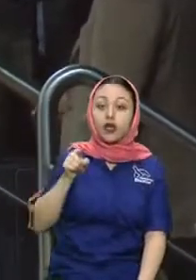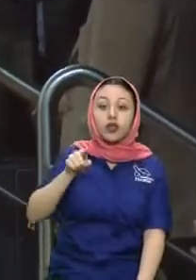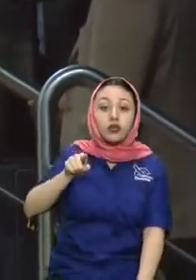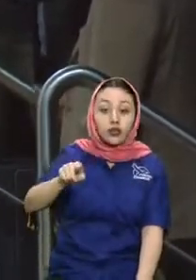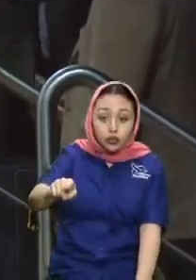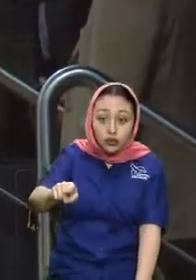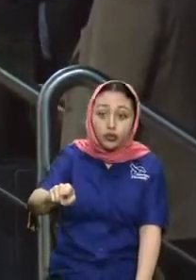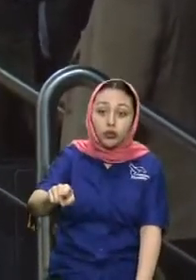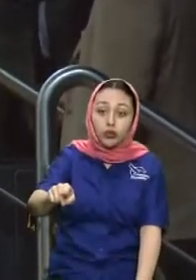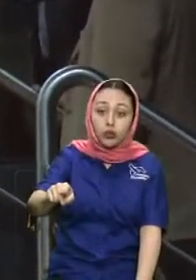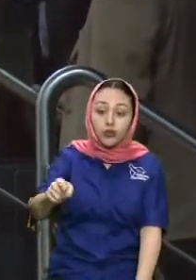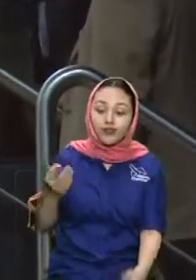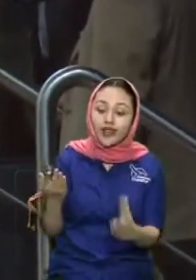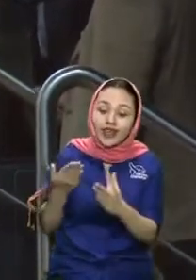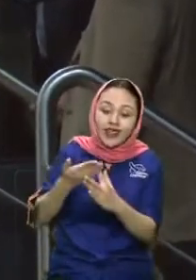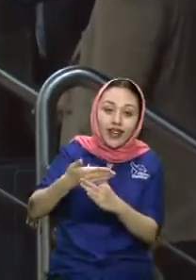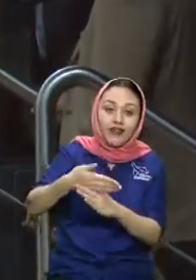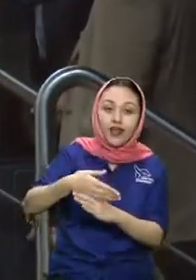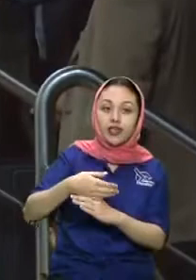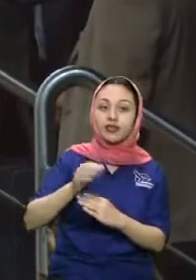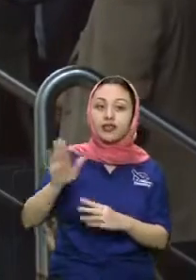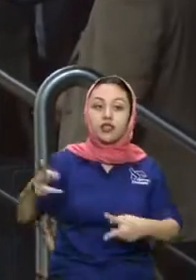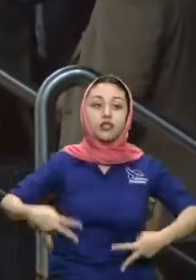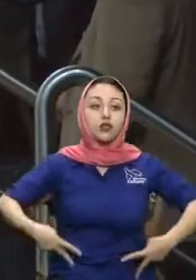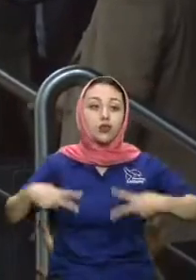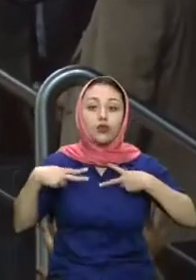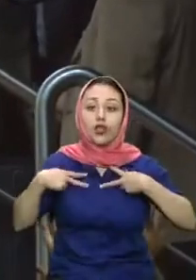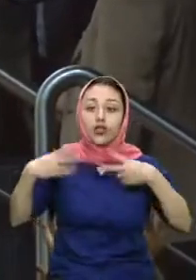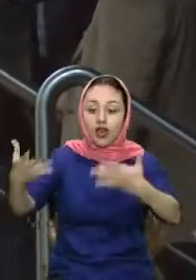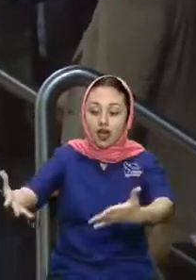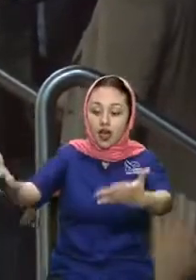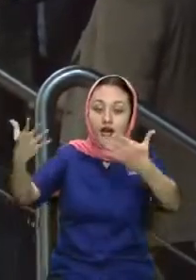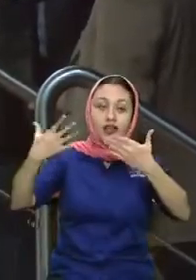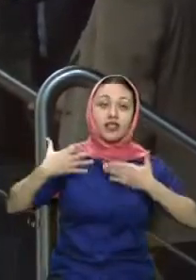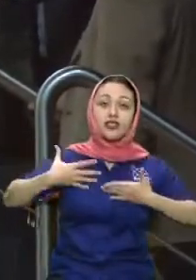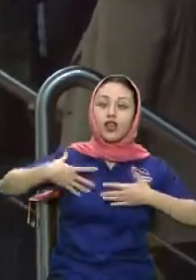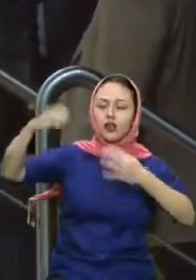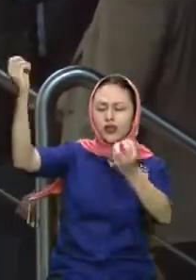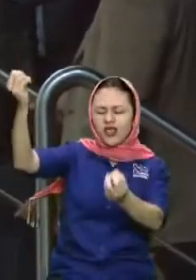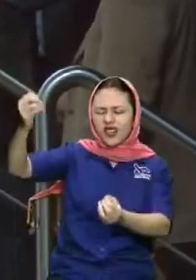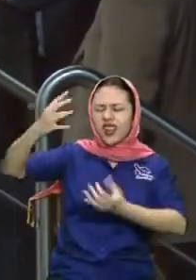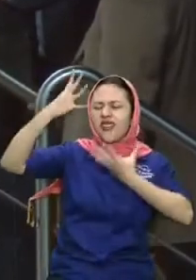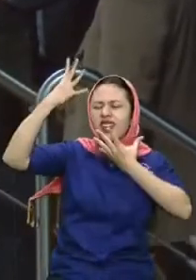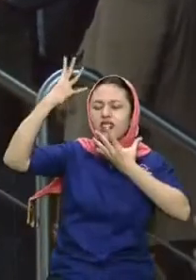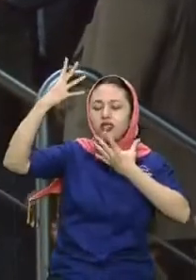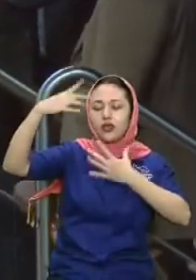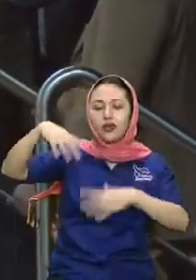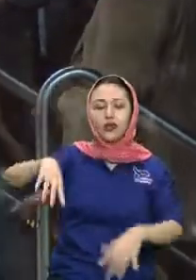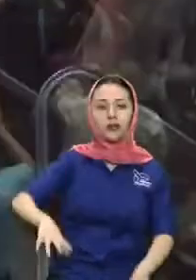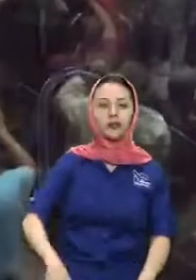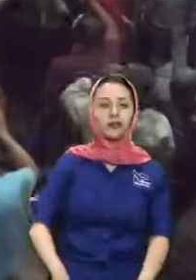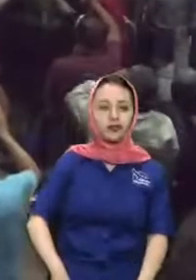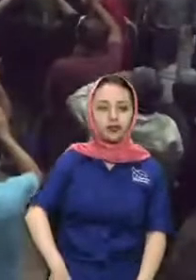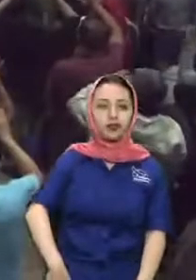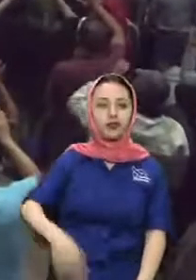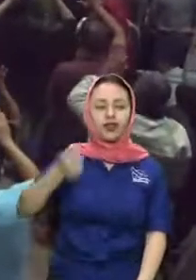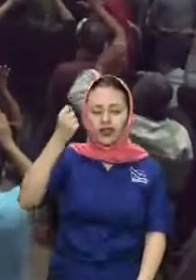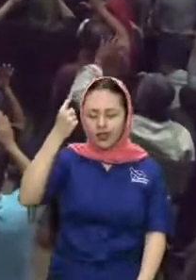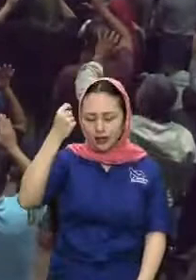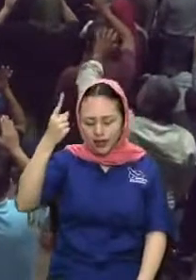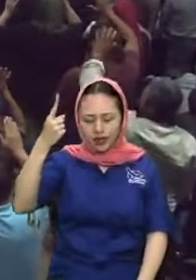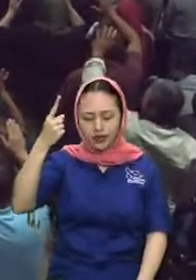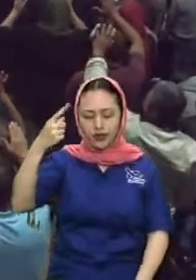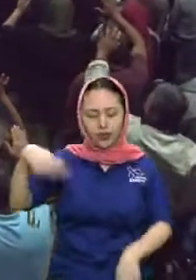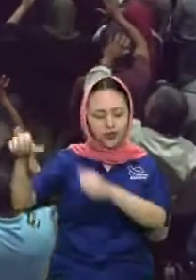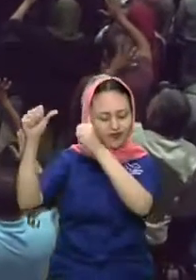Señor, revelación, conocimiento, sabiduría, Señor. Has hecho cosas